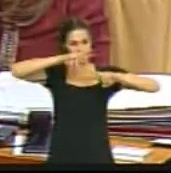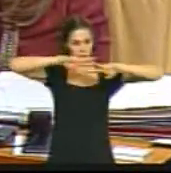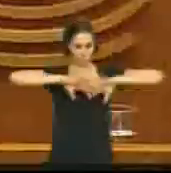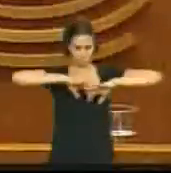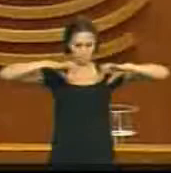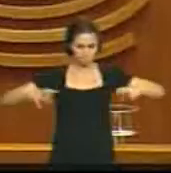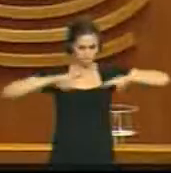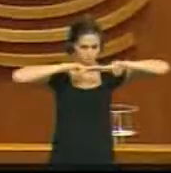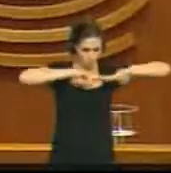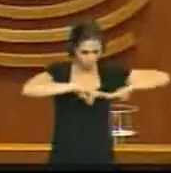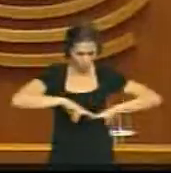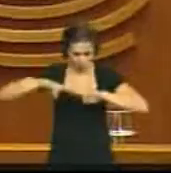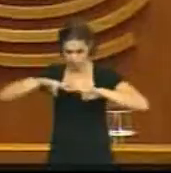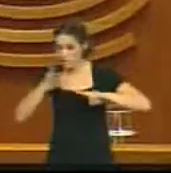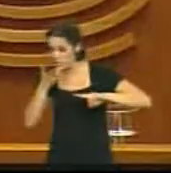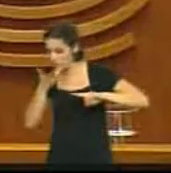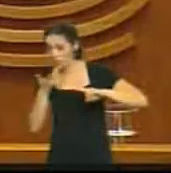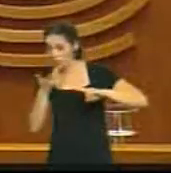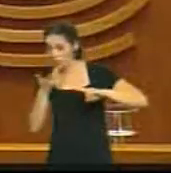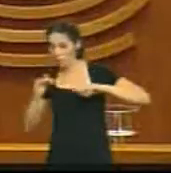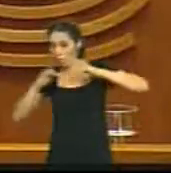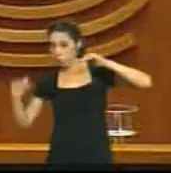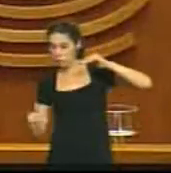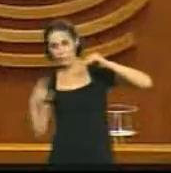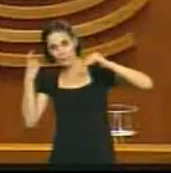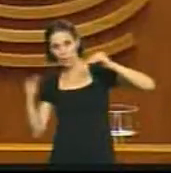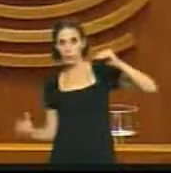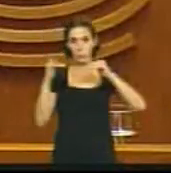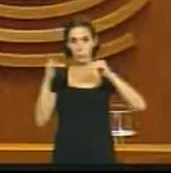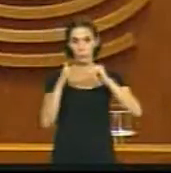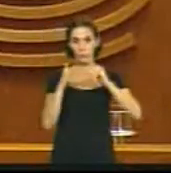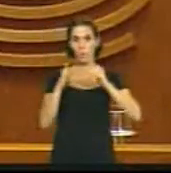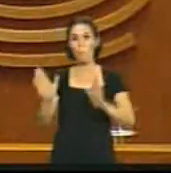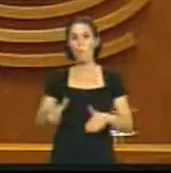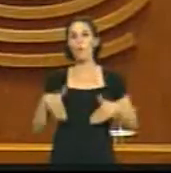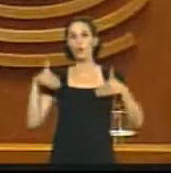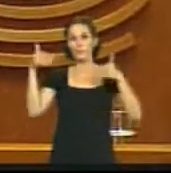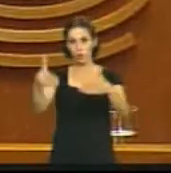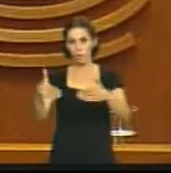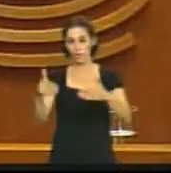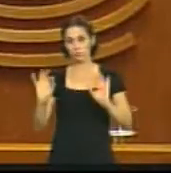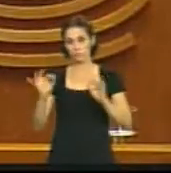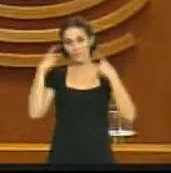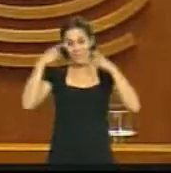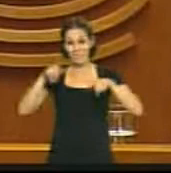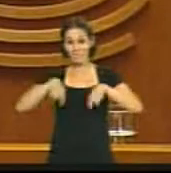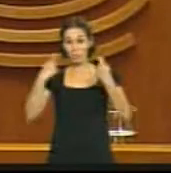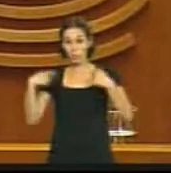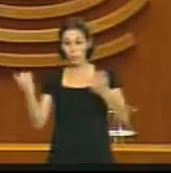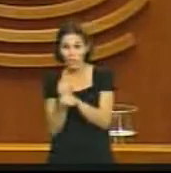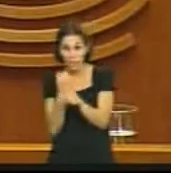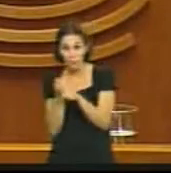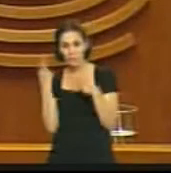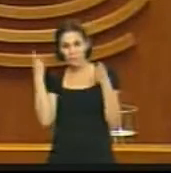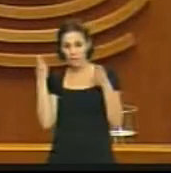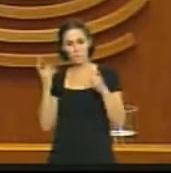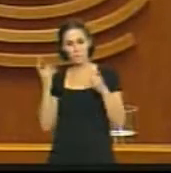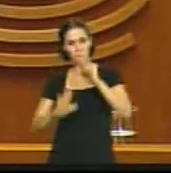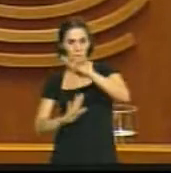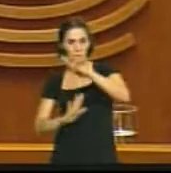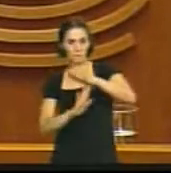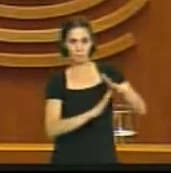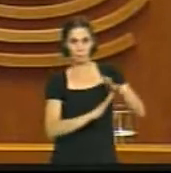estabilizarlo. Hay que hacerle una moratoria a la destrucción de empleo, porque ese es el eje central del problema. Tenemos un problema